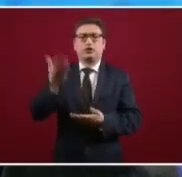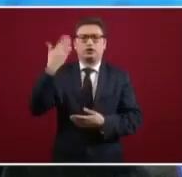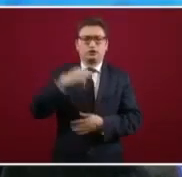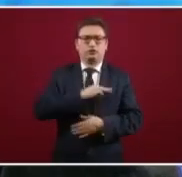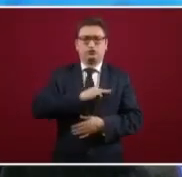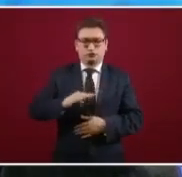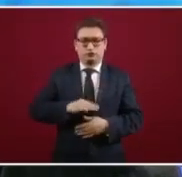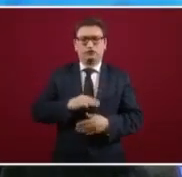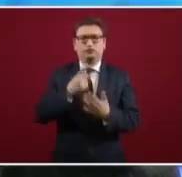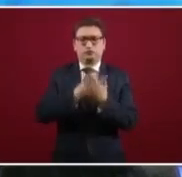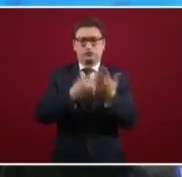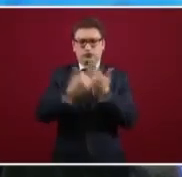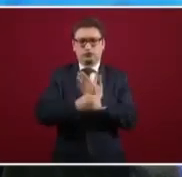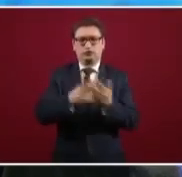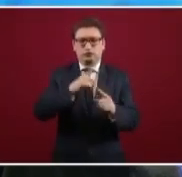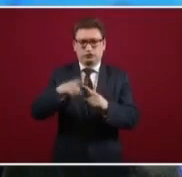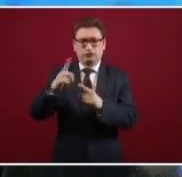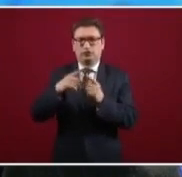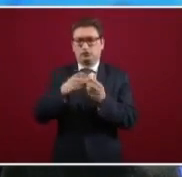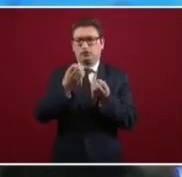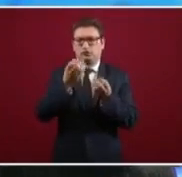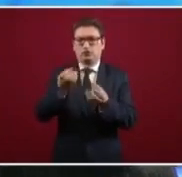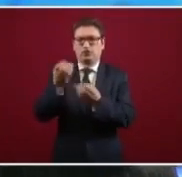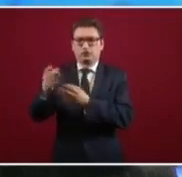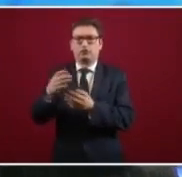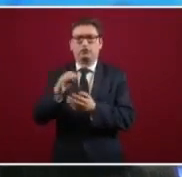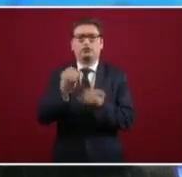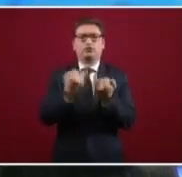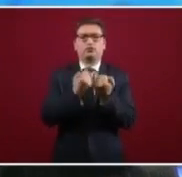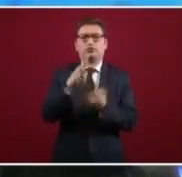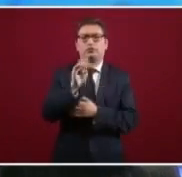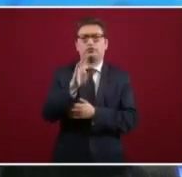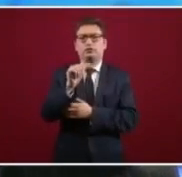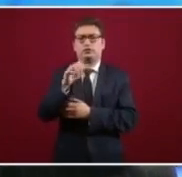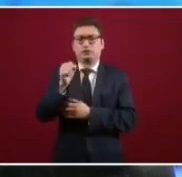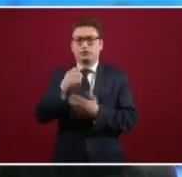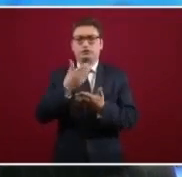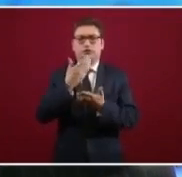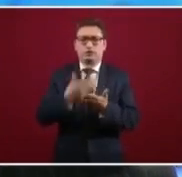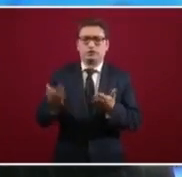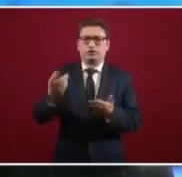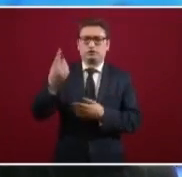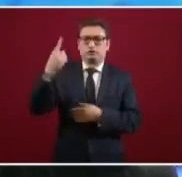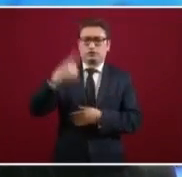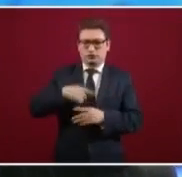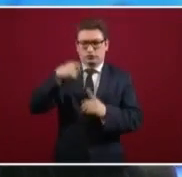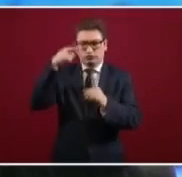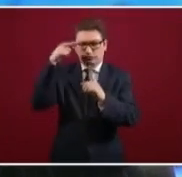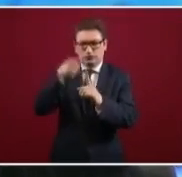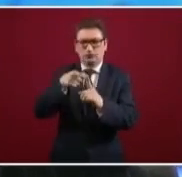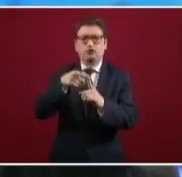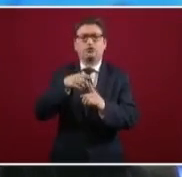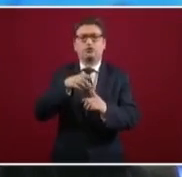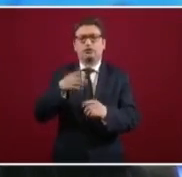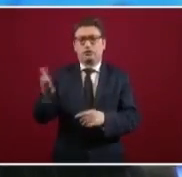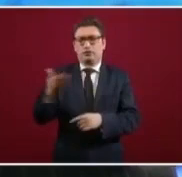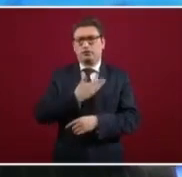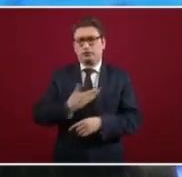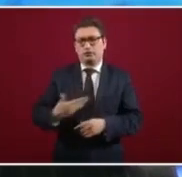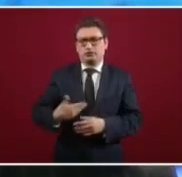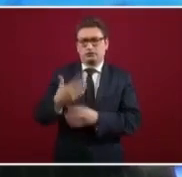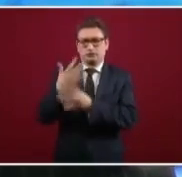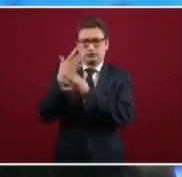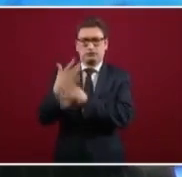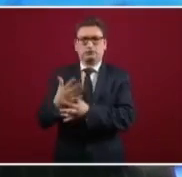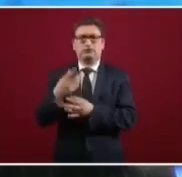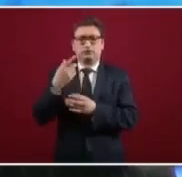para diversos proyectos se han ido a becas y en este caso la instrucción muy puntual de señor presidente es que se vayan